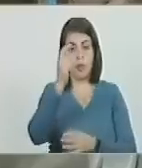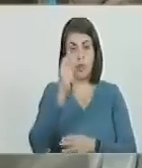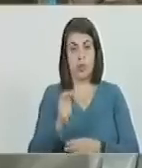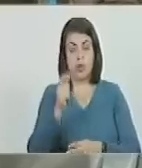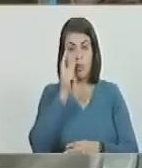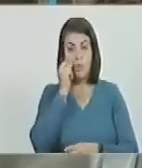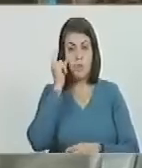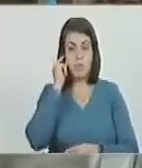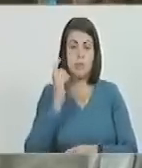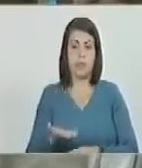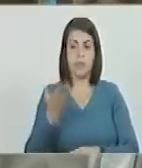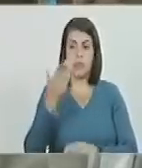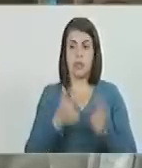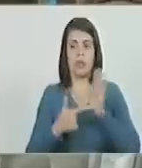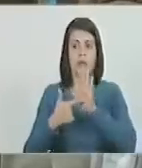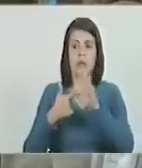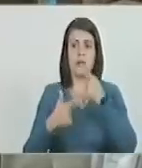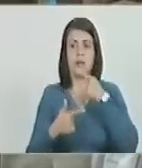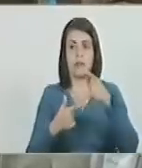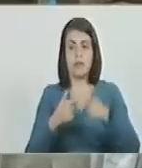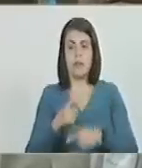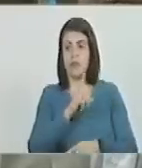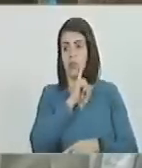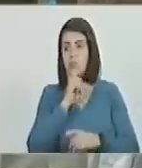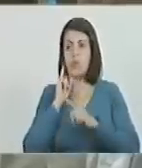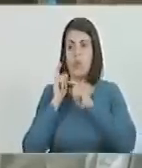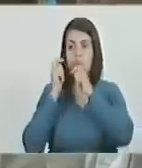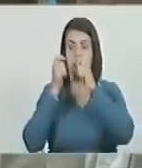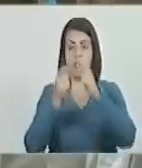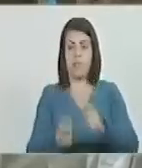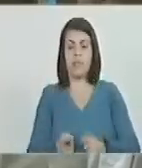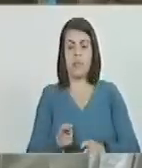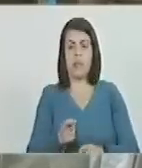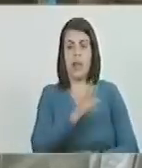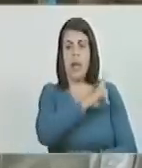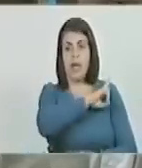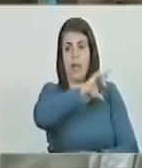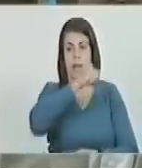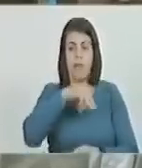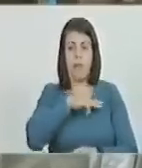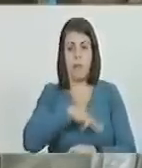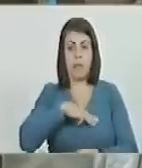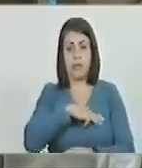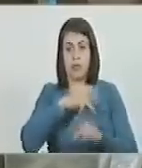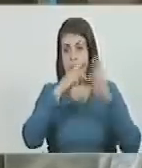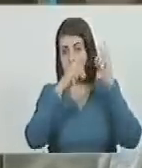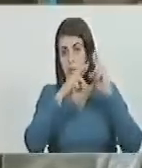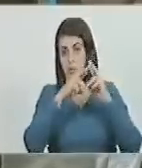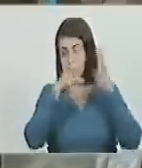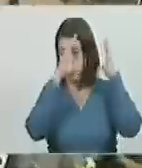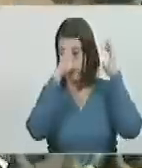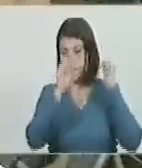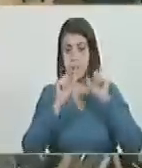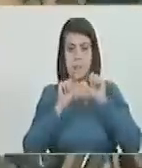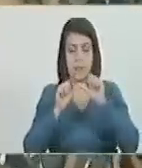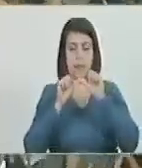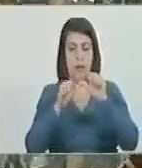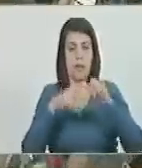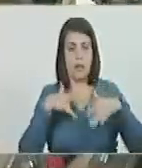colegas diputadas, es importante mencionar que el nombramiento de jefes o jefas de misiones diplomáticas permanentes es un